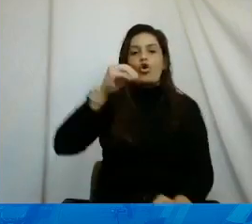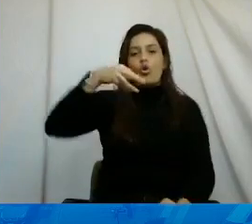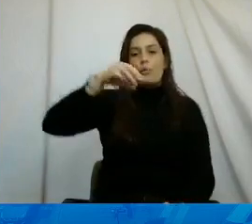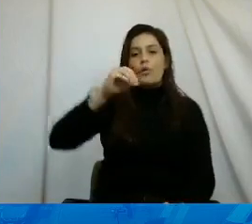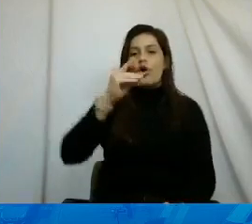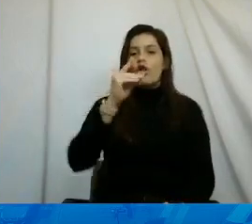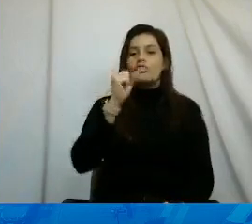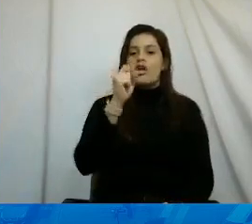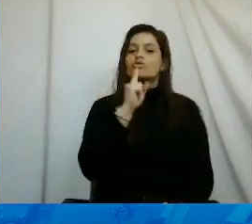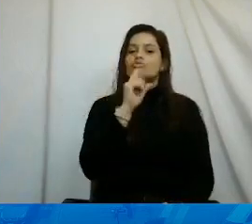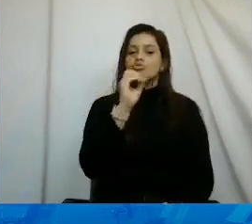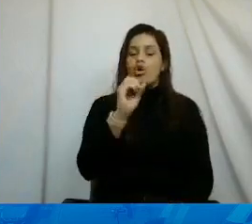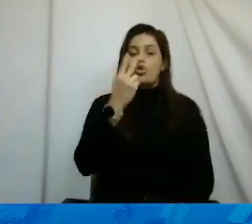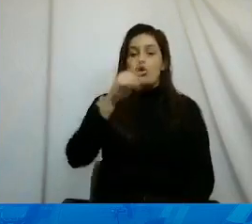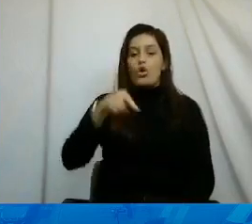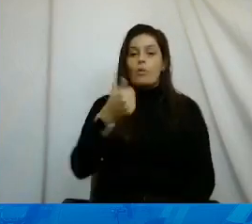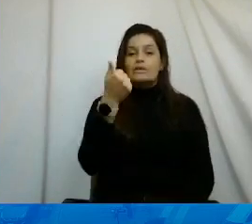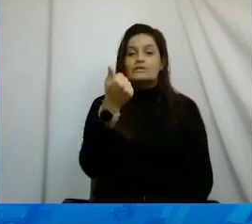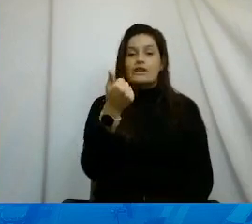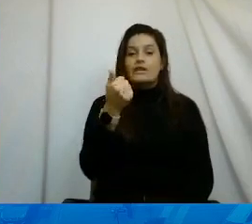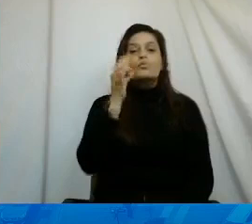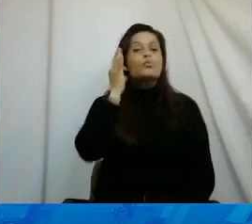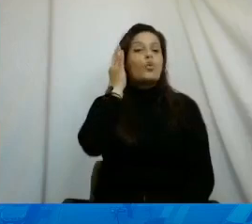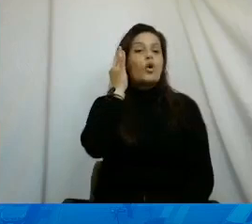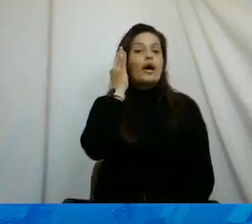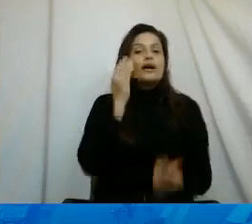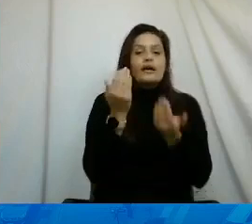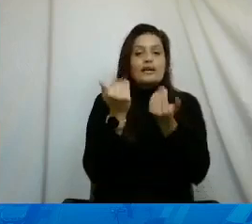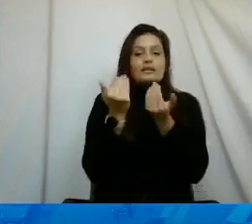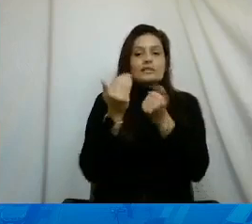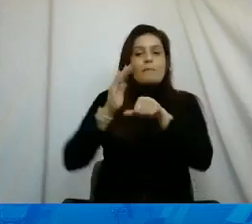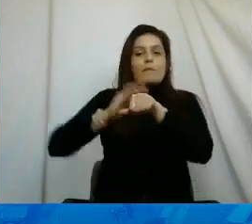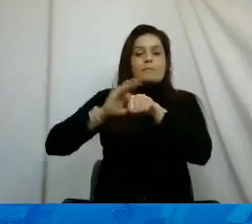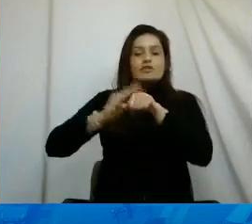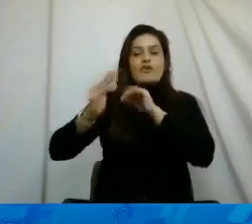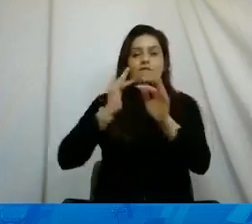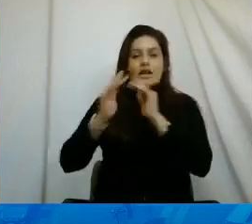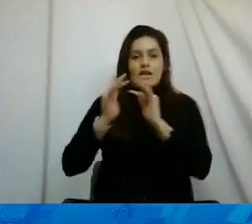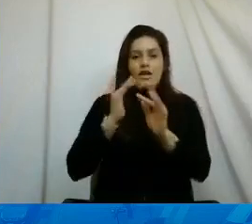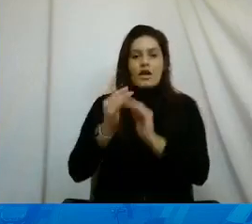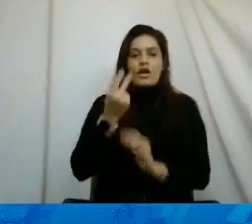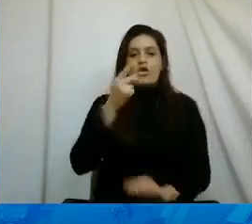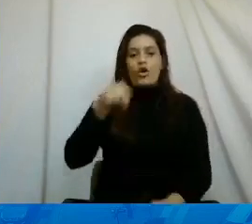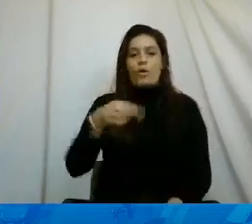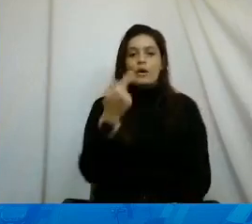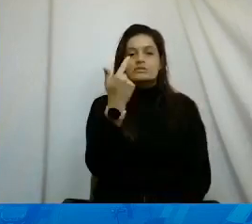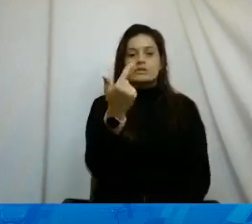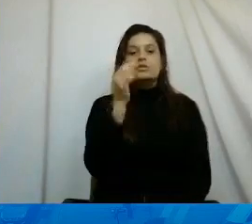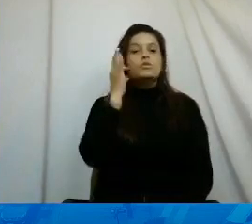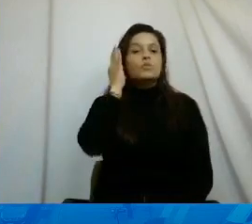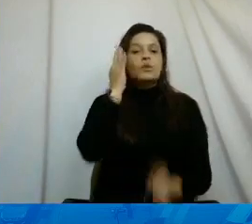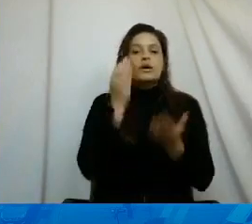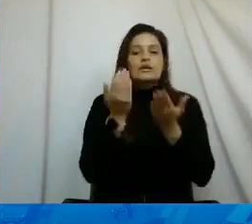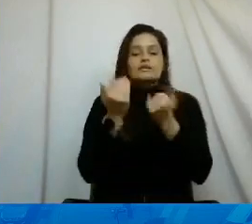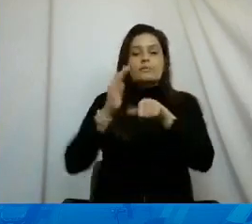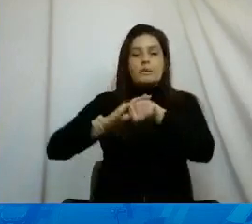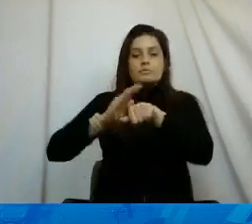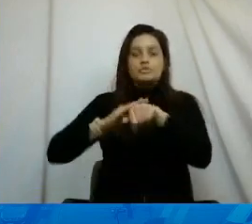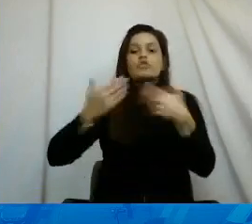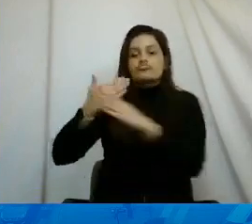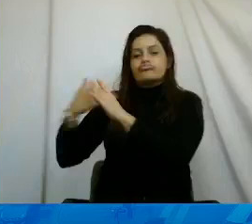la vecina Constancia Miranda, informa sobre el permiso feria libre, inspección. 2.7, carta de la señora María Artigas, solicita permiso municipal,